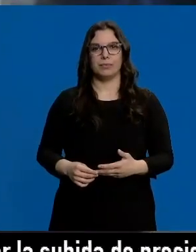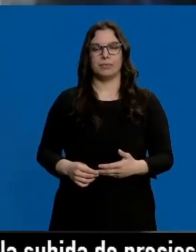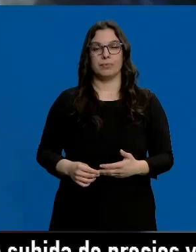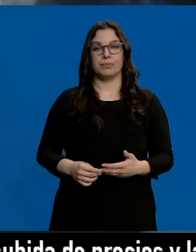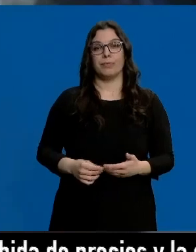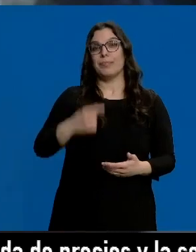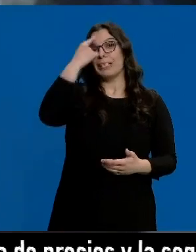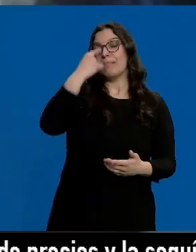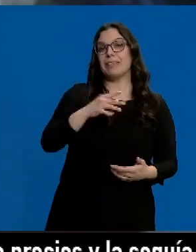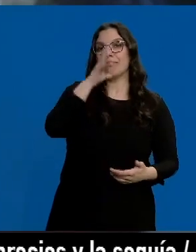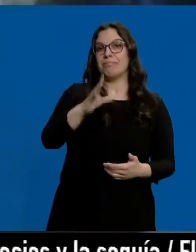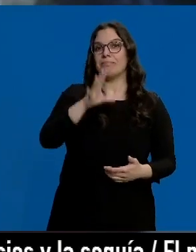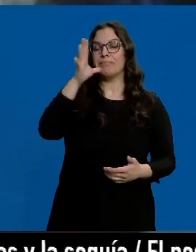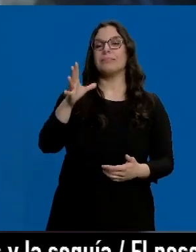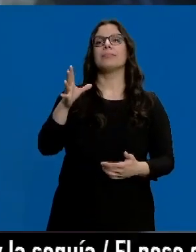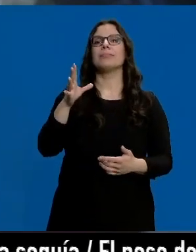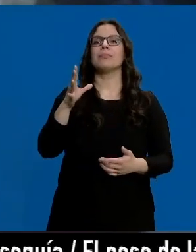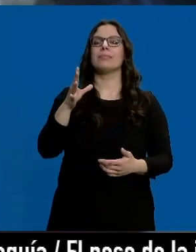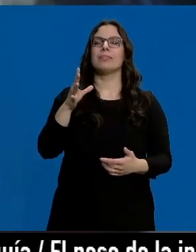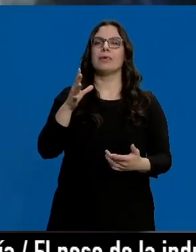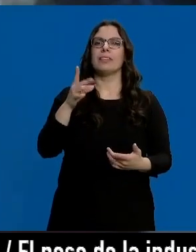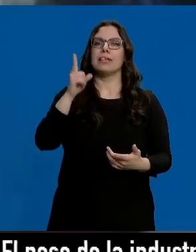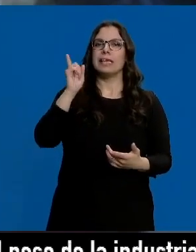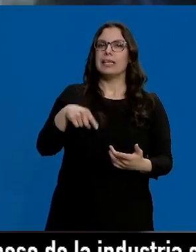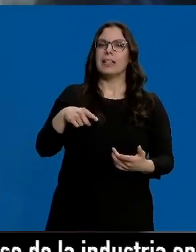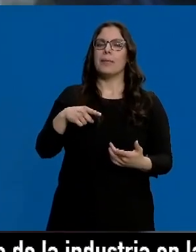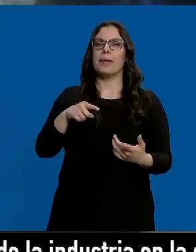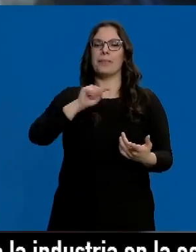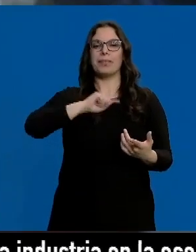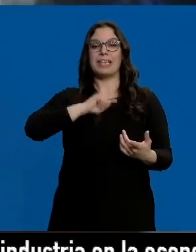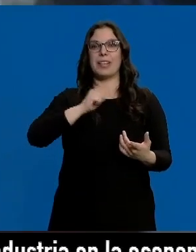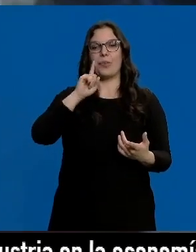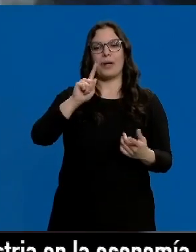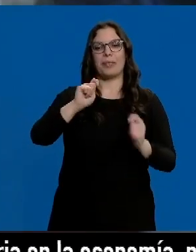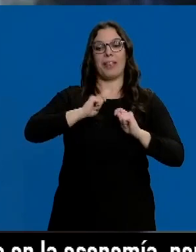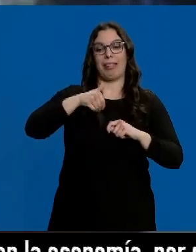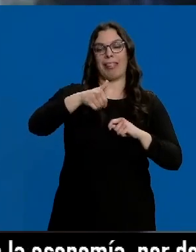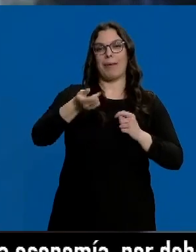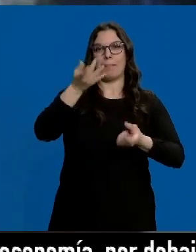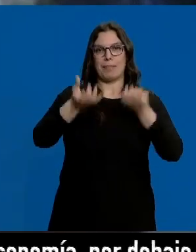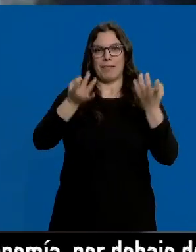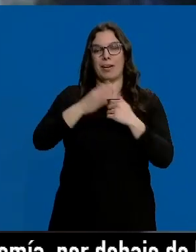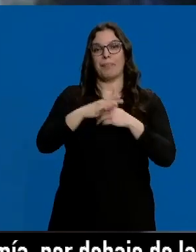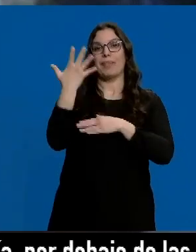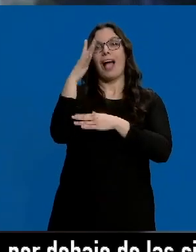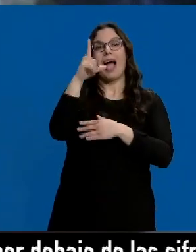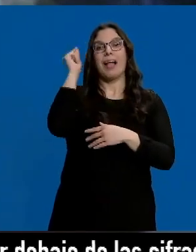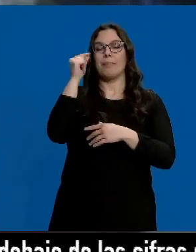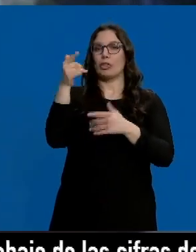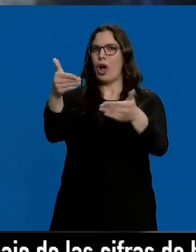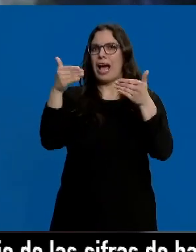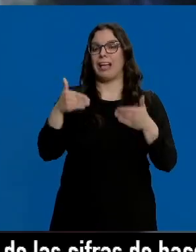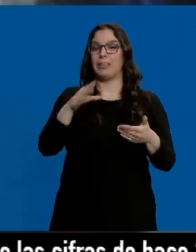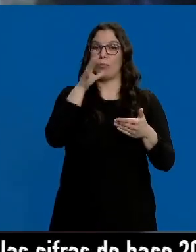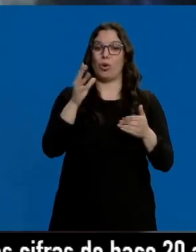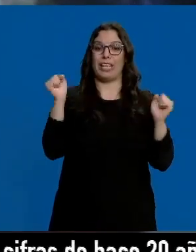Imágenes sin duda espectaculares y que cada vez acercan más la sensación de que llega la primavera. Los almendros se adelantan demasiado, los inviernos son